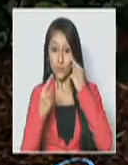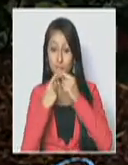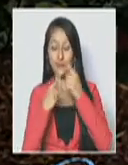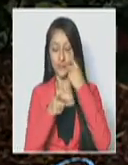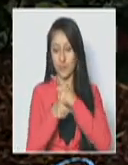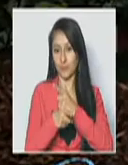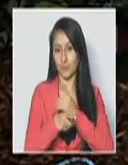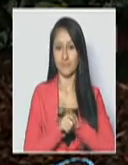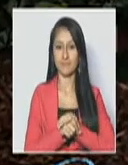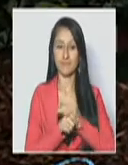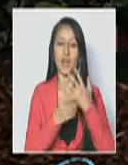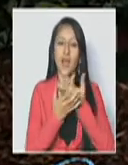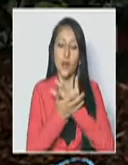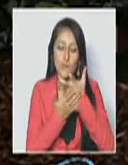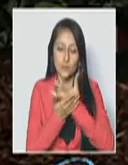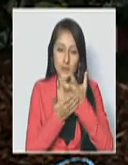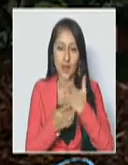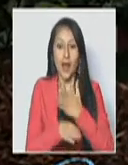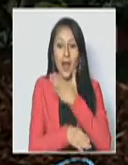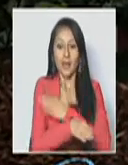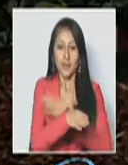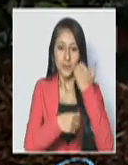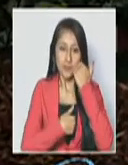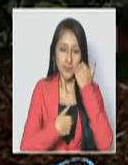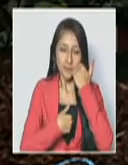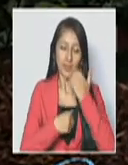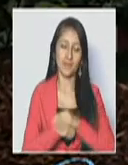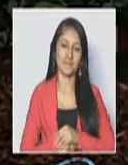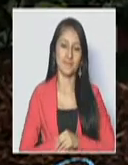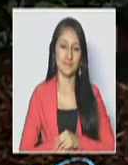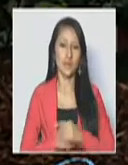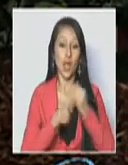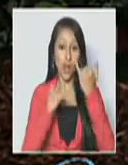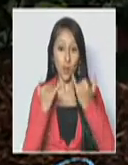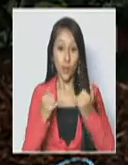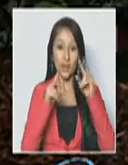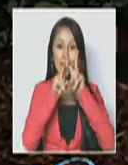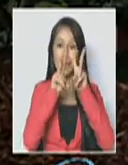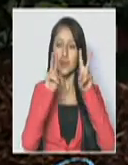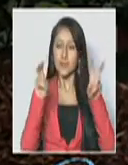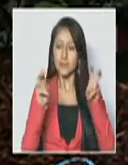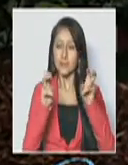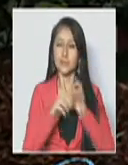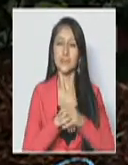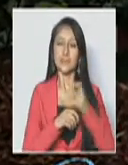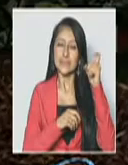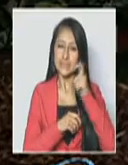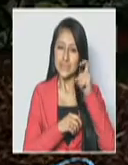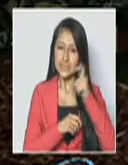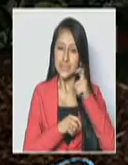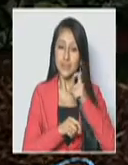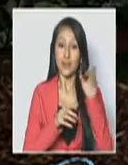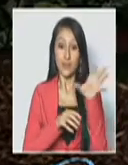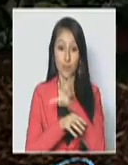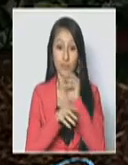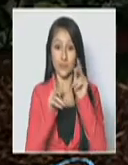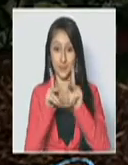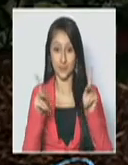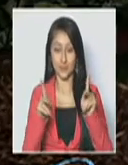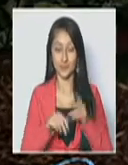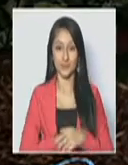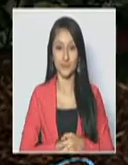espacio prevención y yo quiero tocar hoy un tema que es muy necesario para todos ustedes